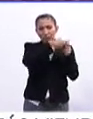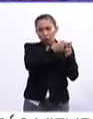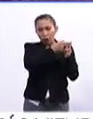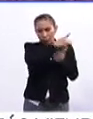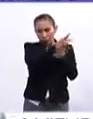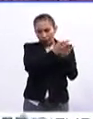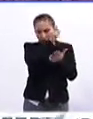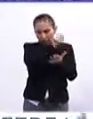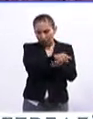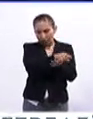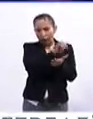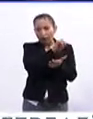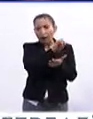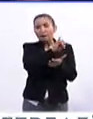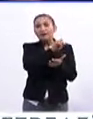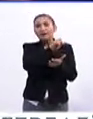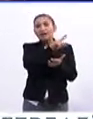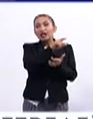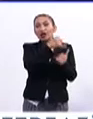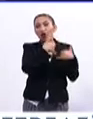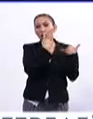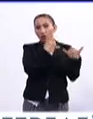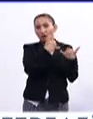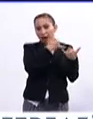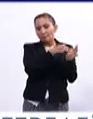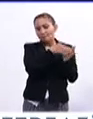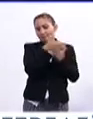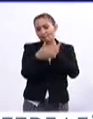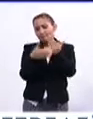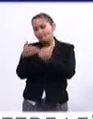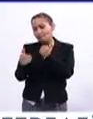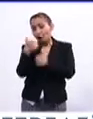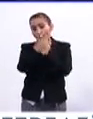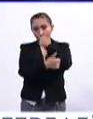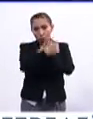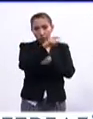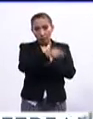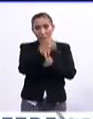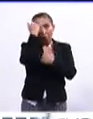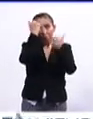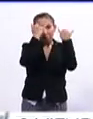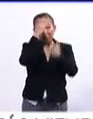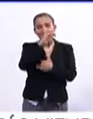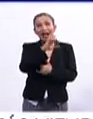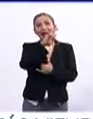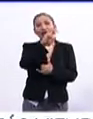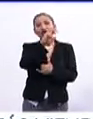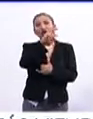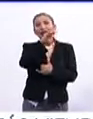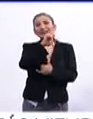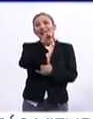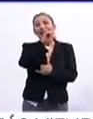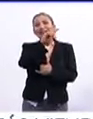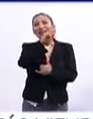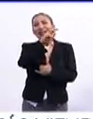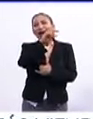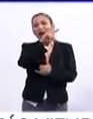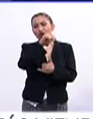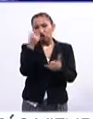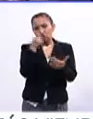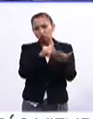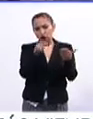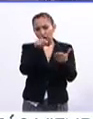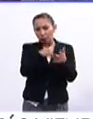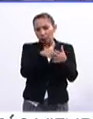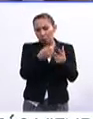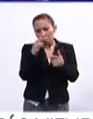arrancó el programa Phil Joven y el concurso Creadores Literarios. Y yo te puedo decir